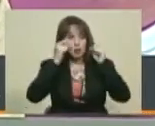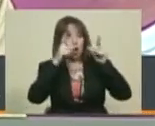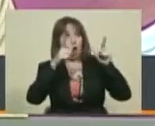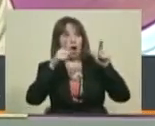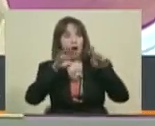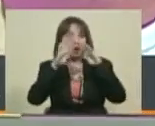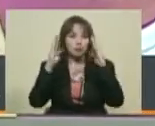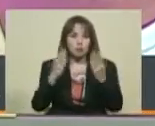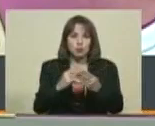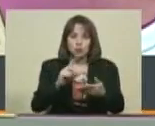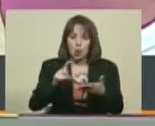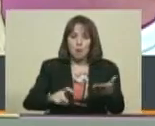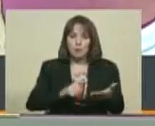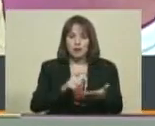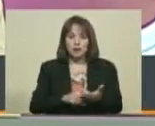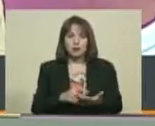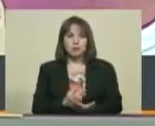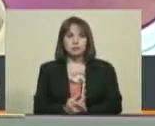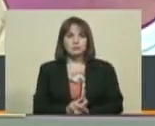entero.